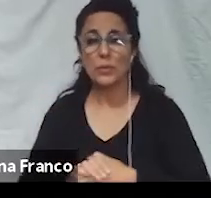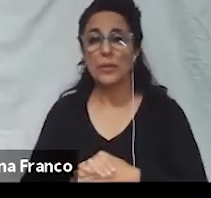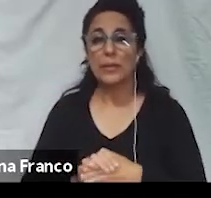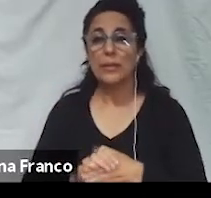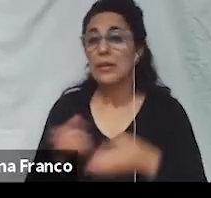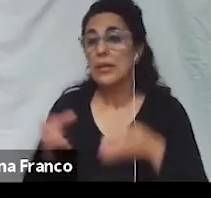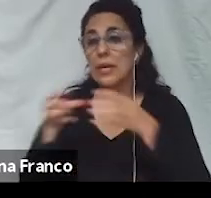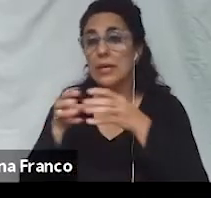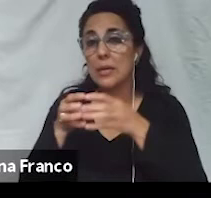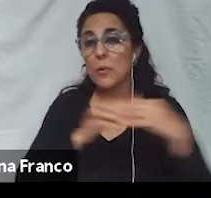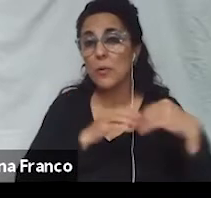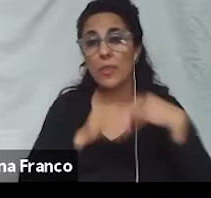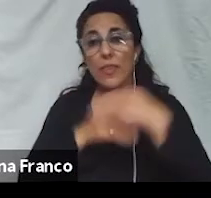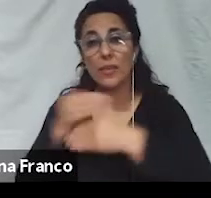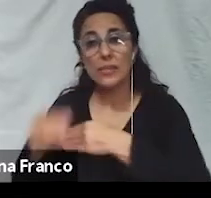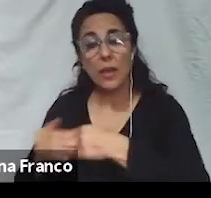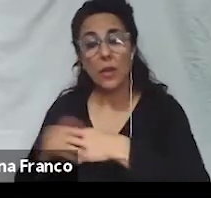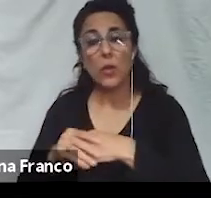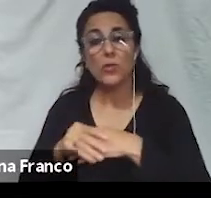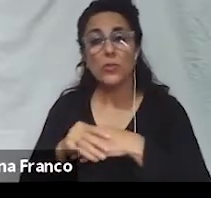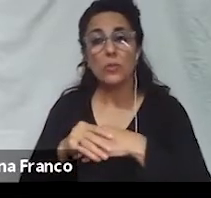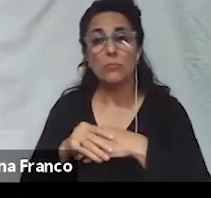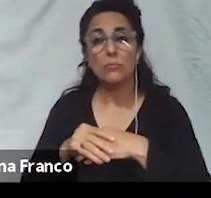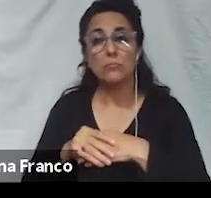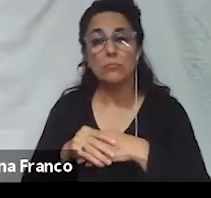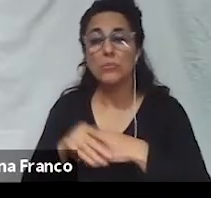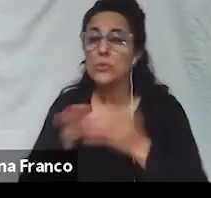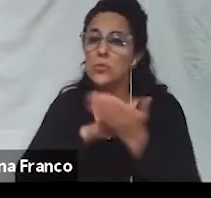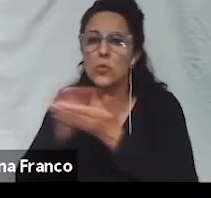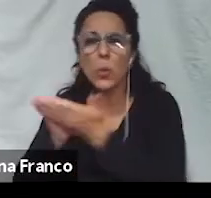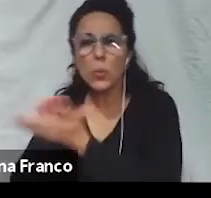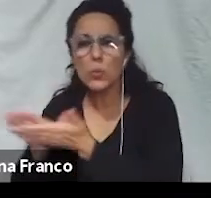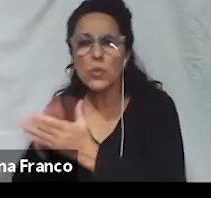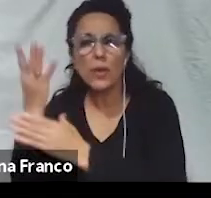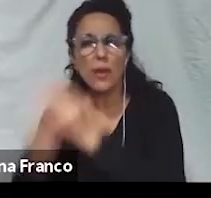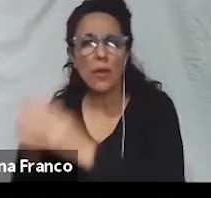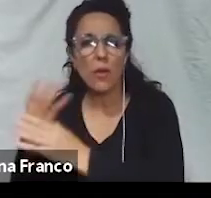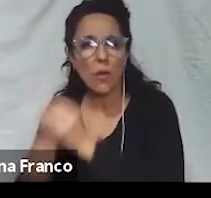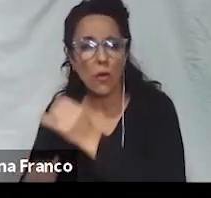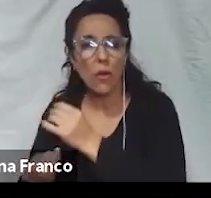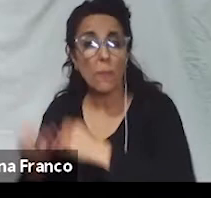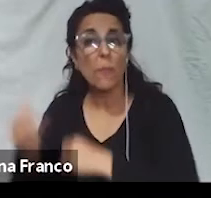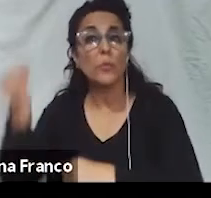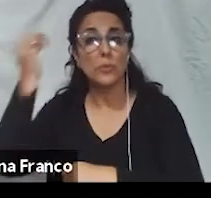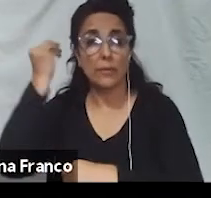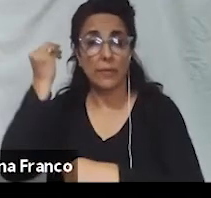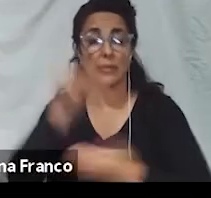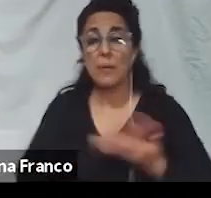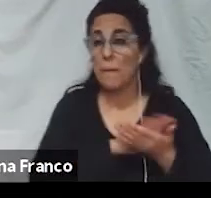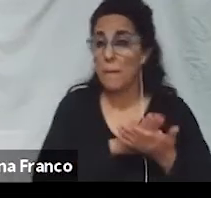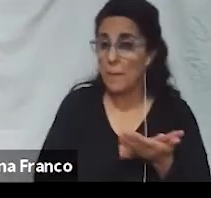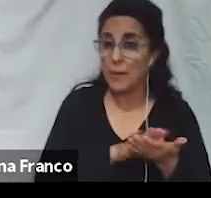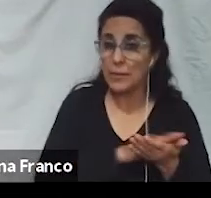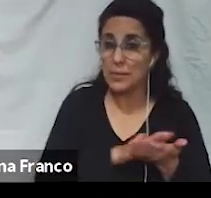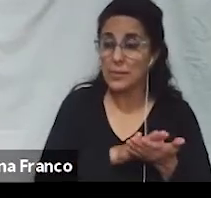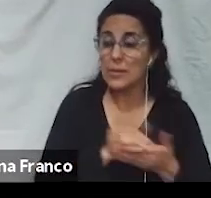con el equipo de desarrollo, buscar una posible remediación a estos errores. Muchas veces esto se